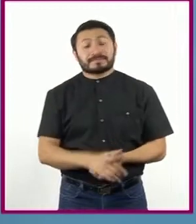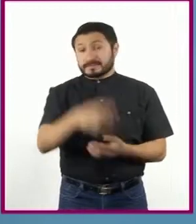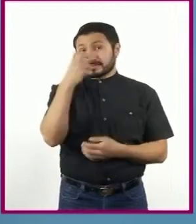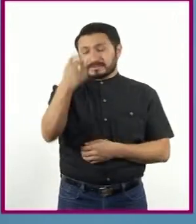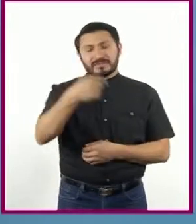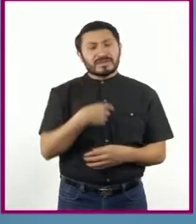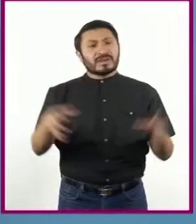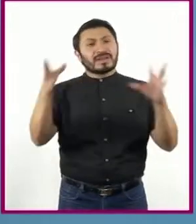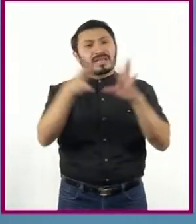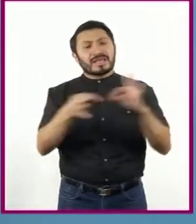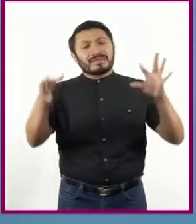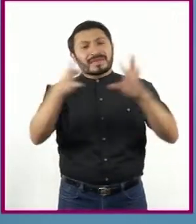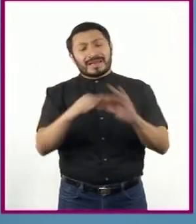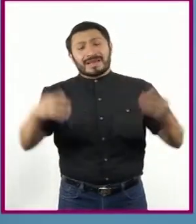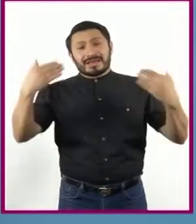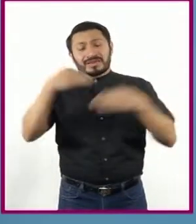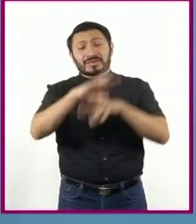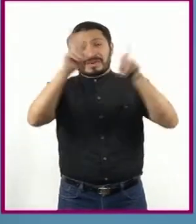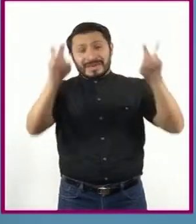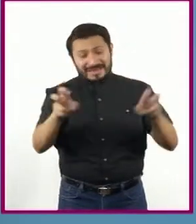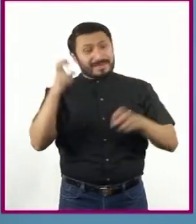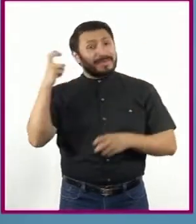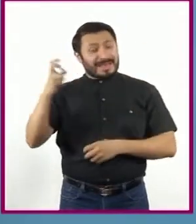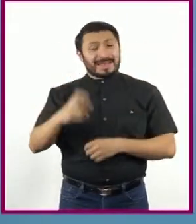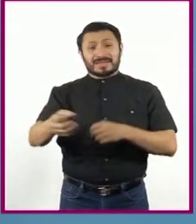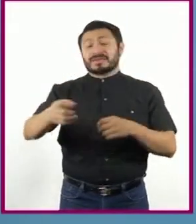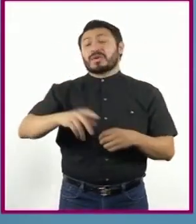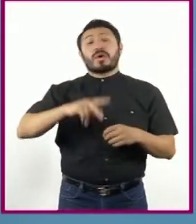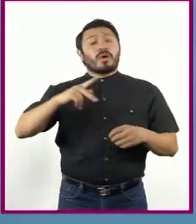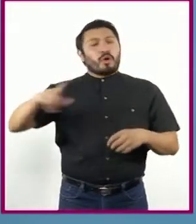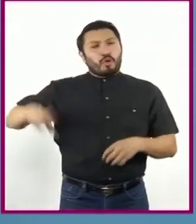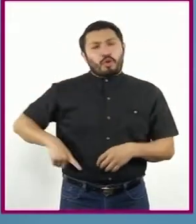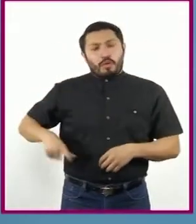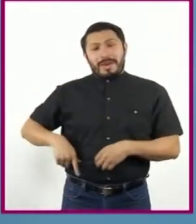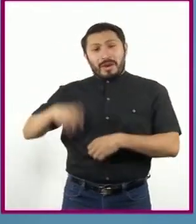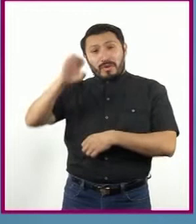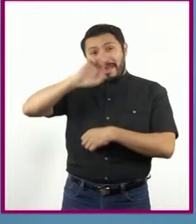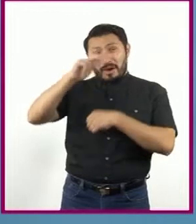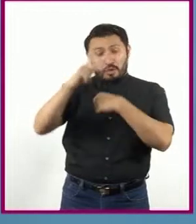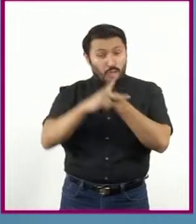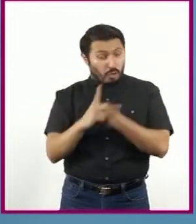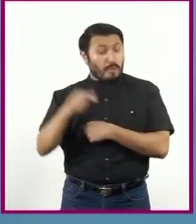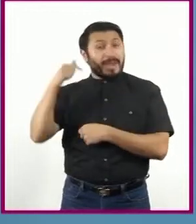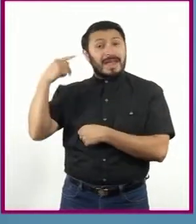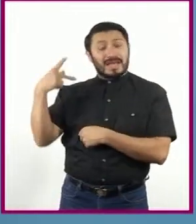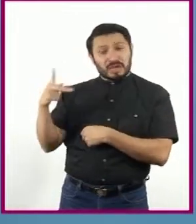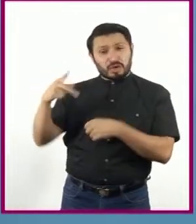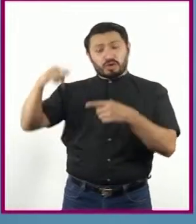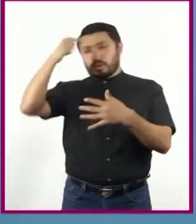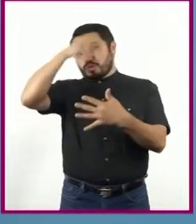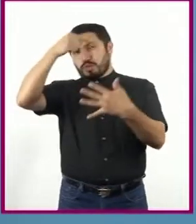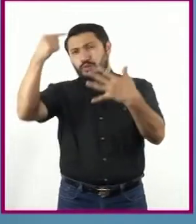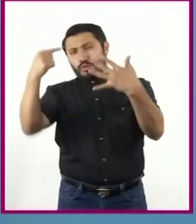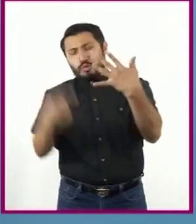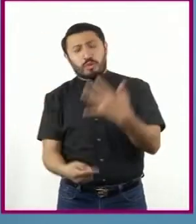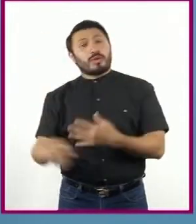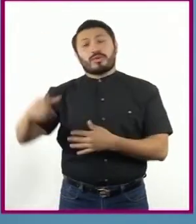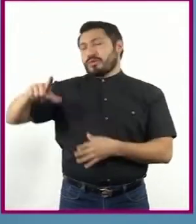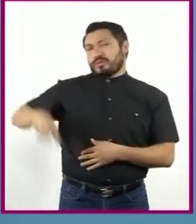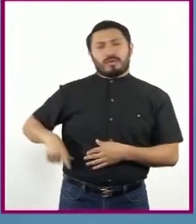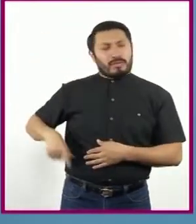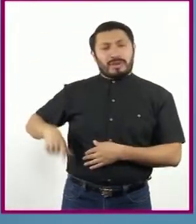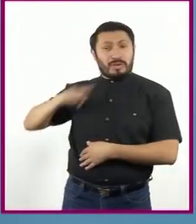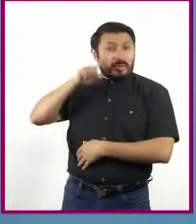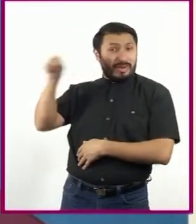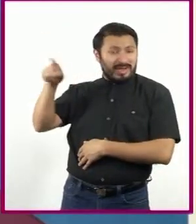la expansión del Imperio Napoleónico en Europa y sus múltiples repercusiones en las monarquías borbónicas en el